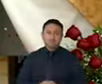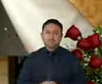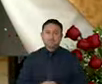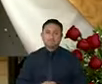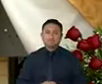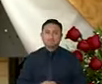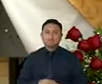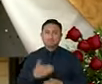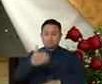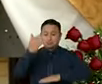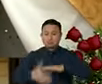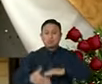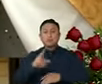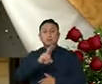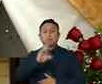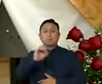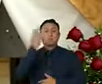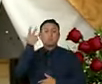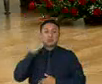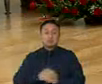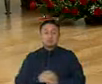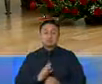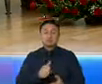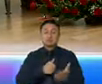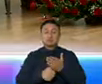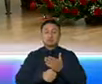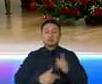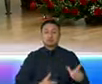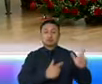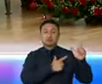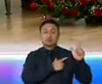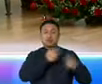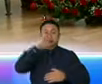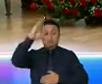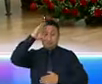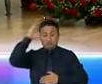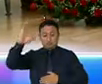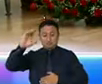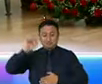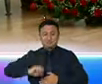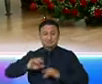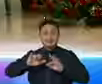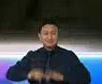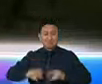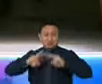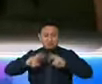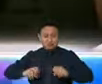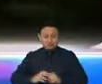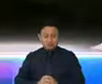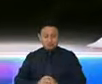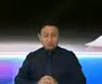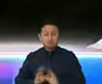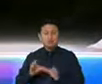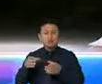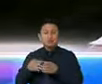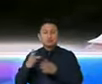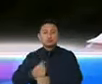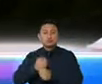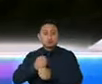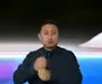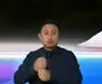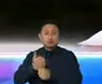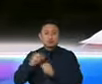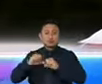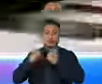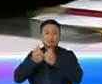plazo no mayor a 20 días, los ministros de Defensa e Interior, así como la Secretaría de Inteligencia, deberán presentar a la Comisión de Seguridad Fronteriza de la